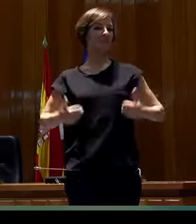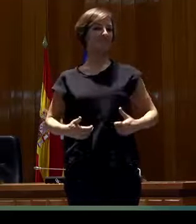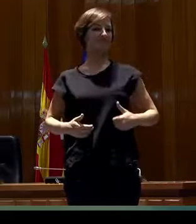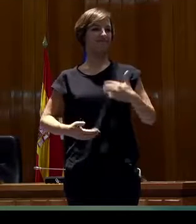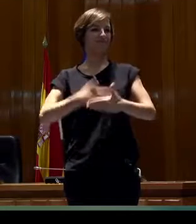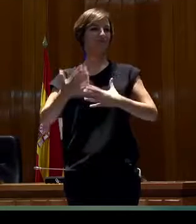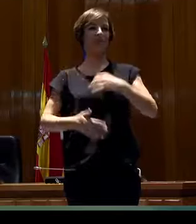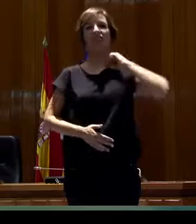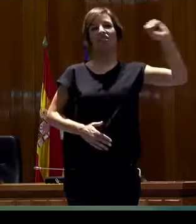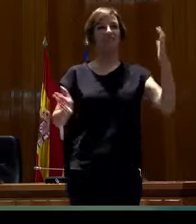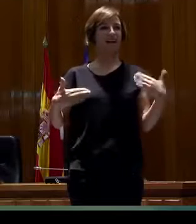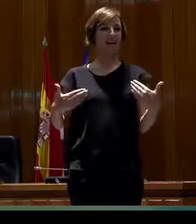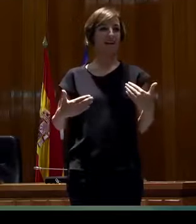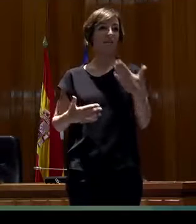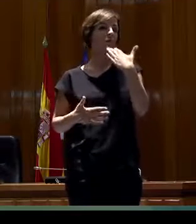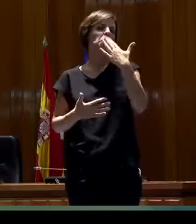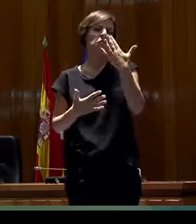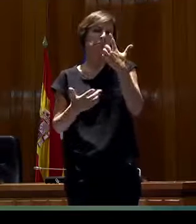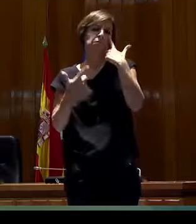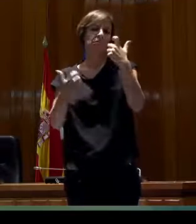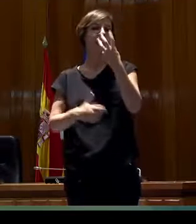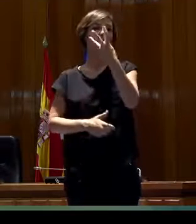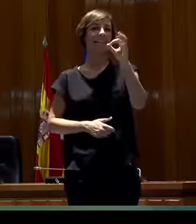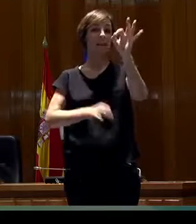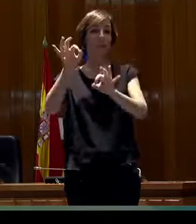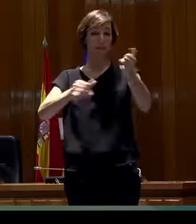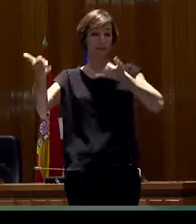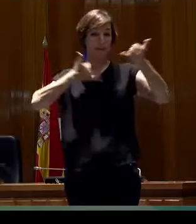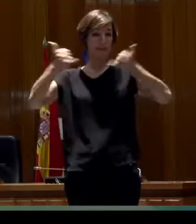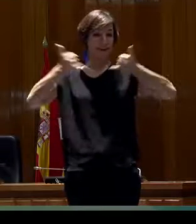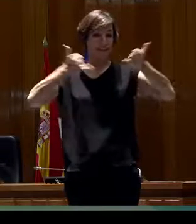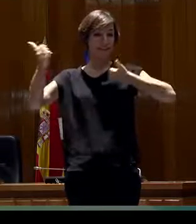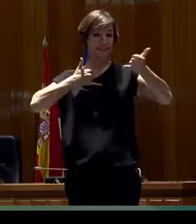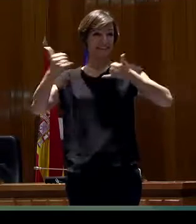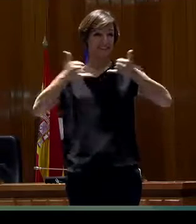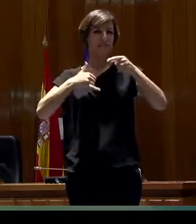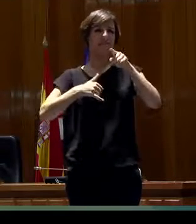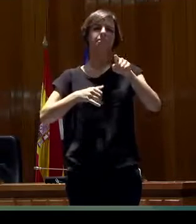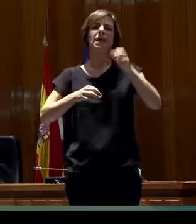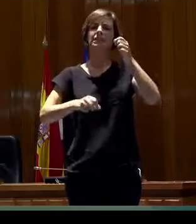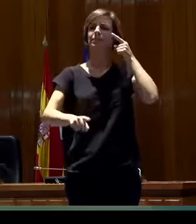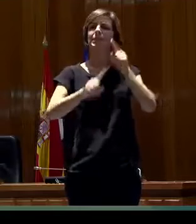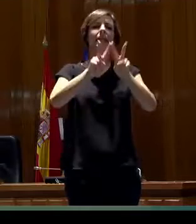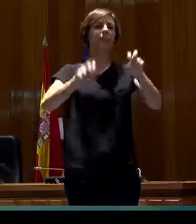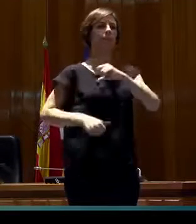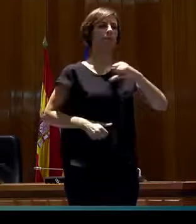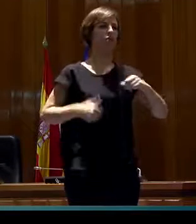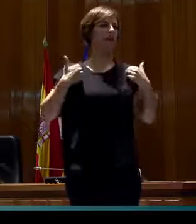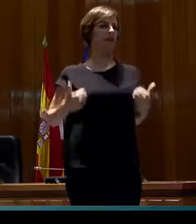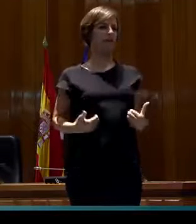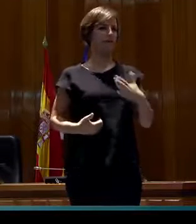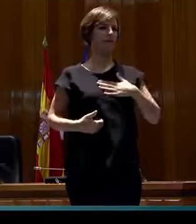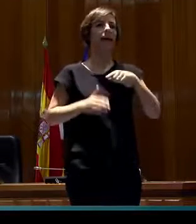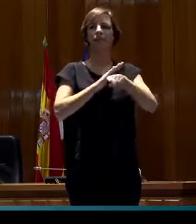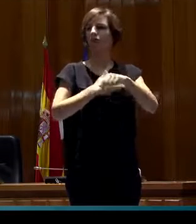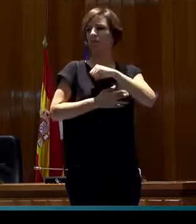particular como dato relevante que casi el 30% de las llamadas pertenecen al ámbito personal, de la autonomía personal, de